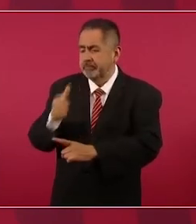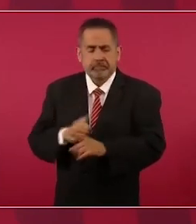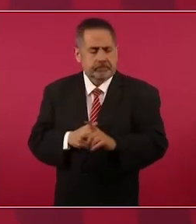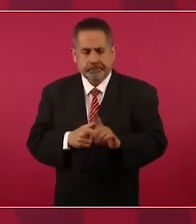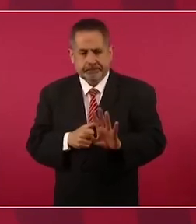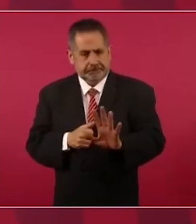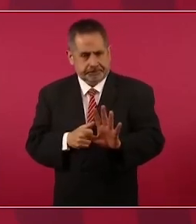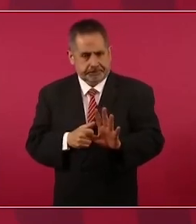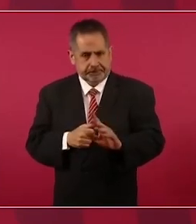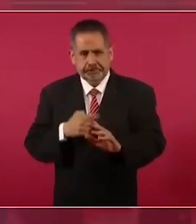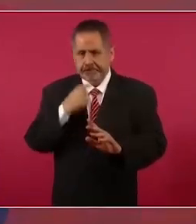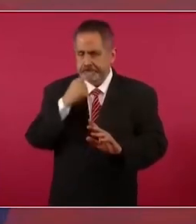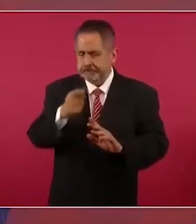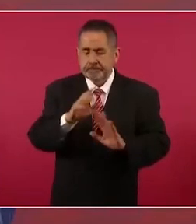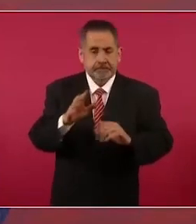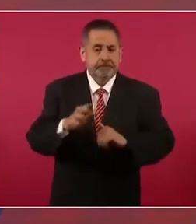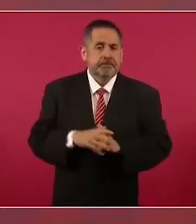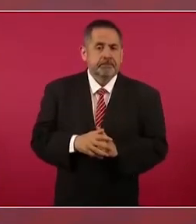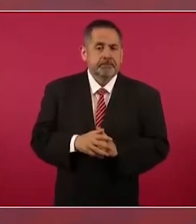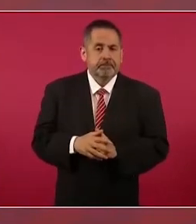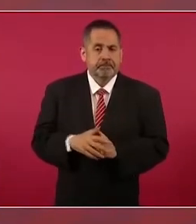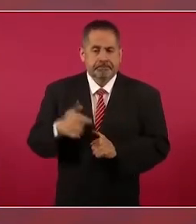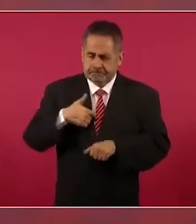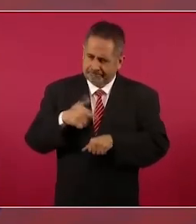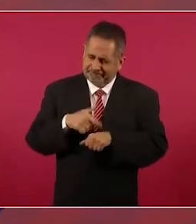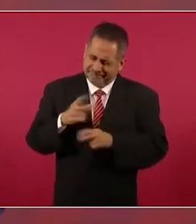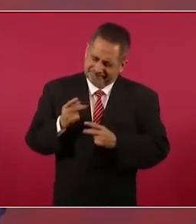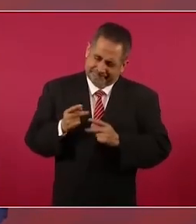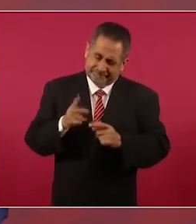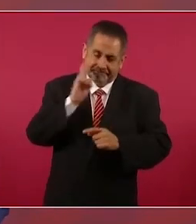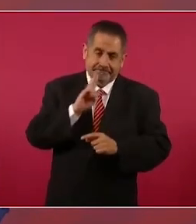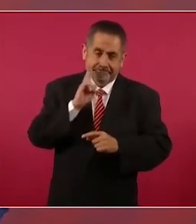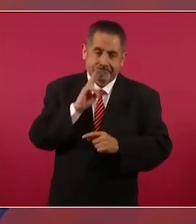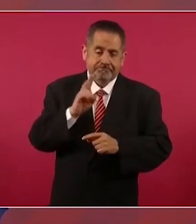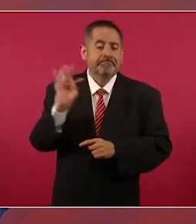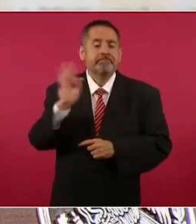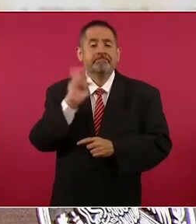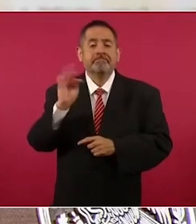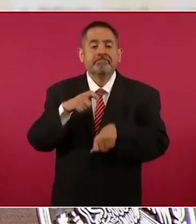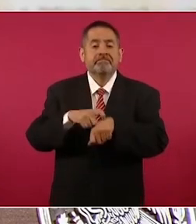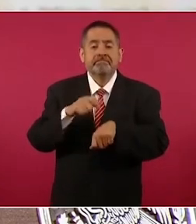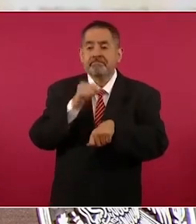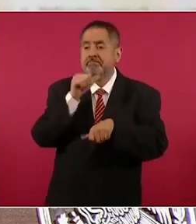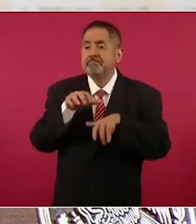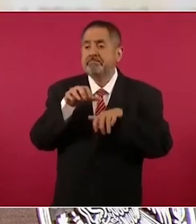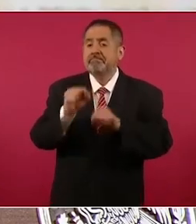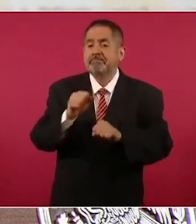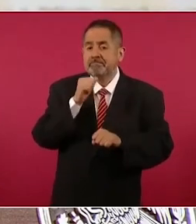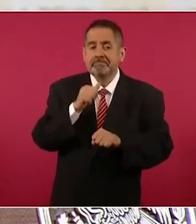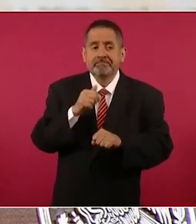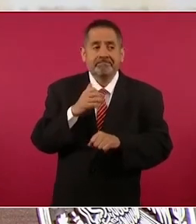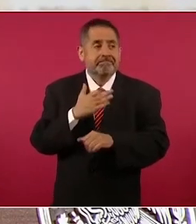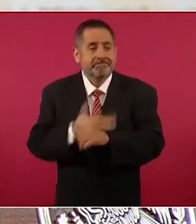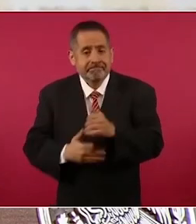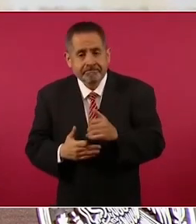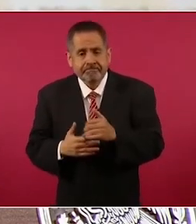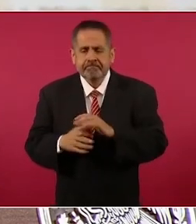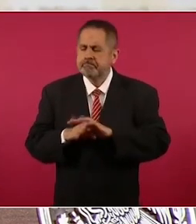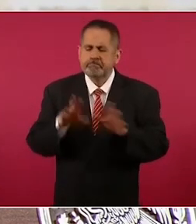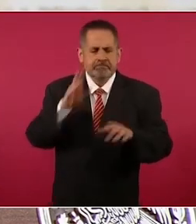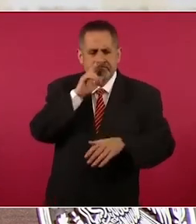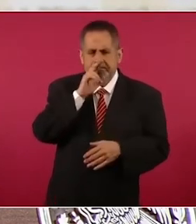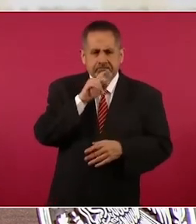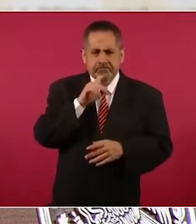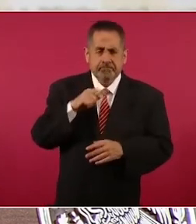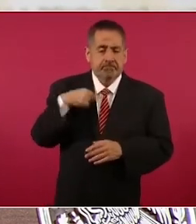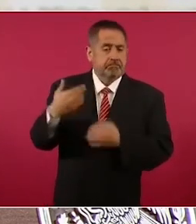digo, si nos da tiempo, va a ser con nosotros, pero si no nos da tiempo, estoy seguro